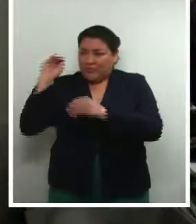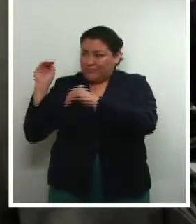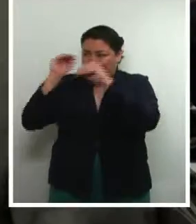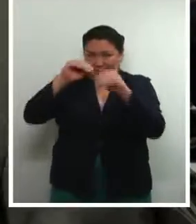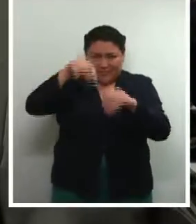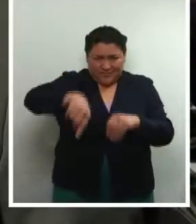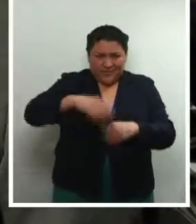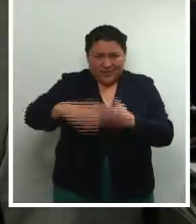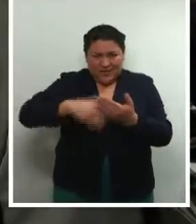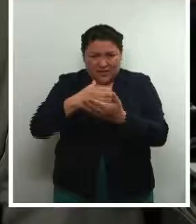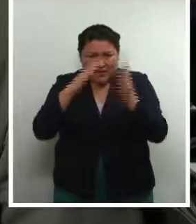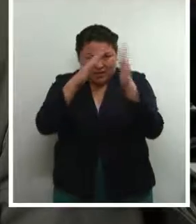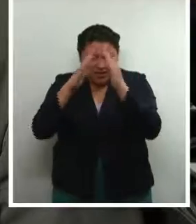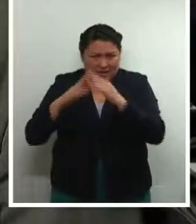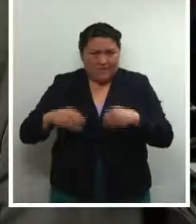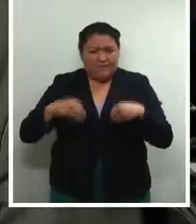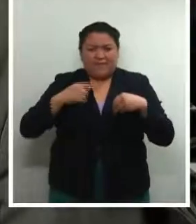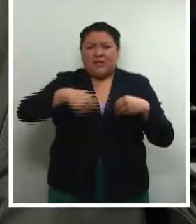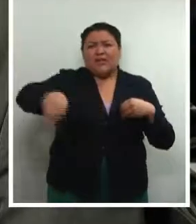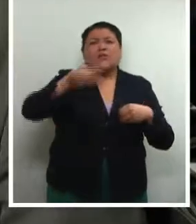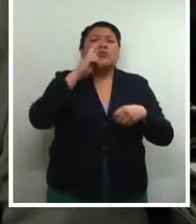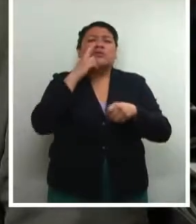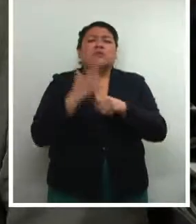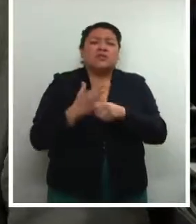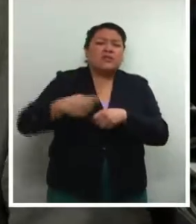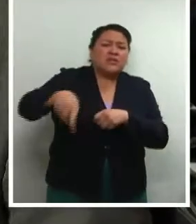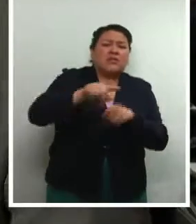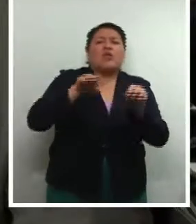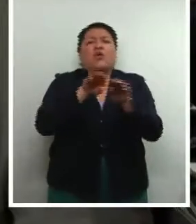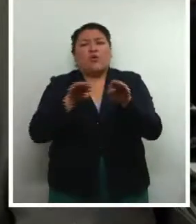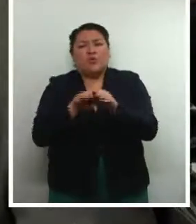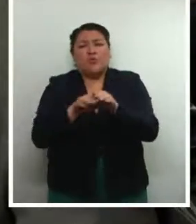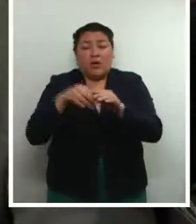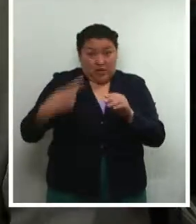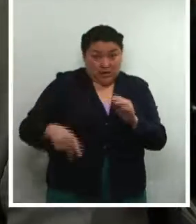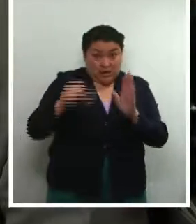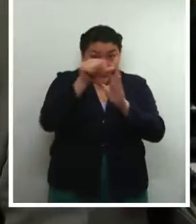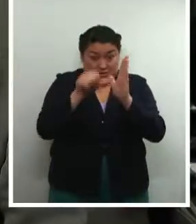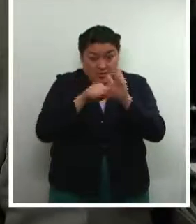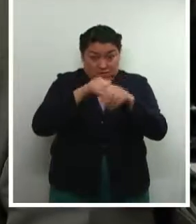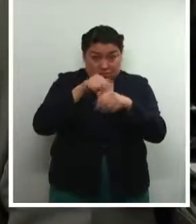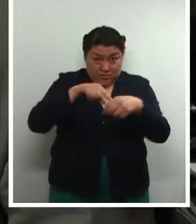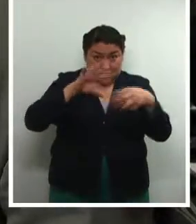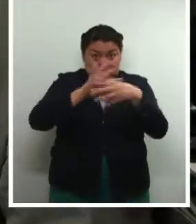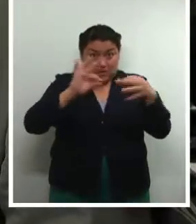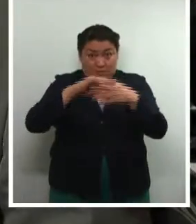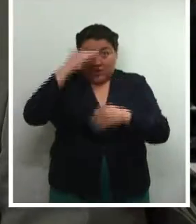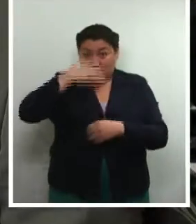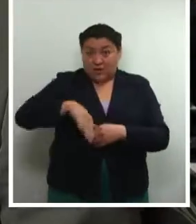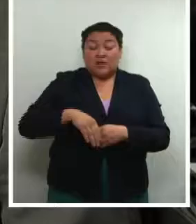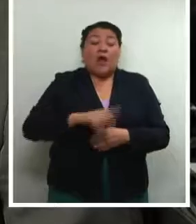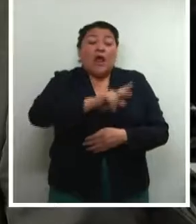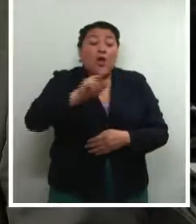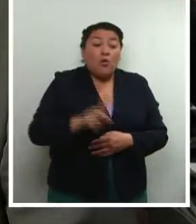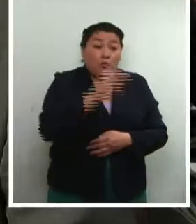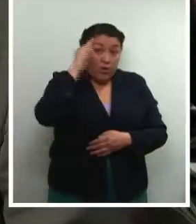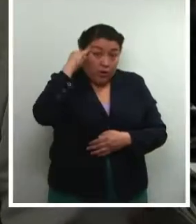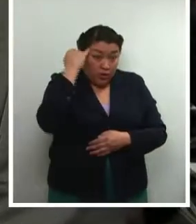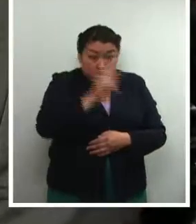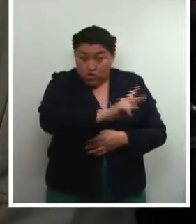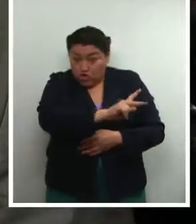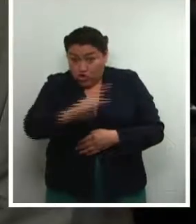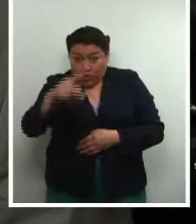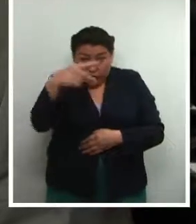se señala en este artículo que la Ciudad de México reconoce los derechos de los pueblos y de